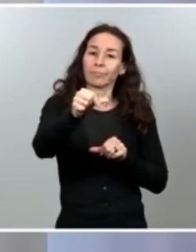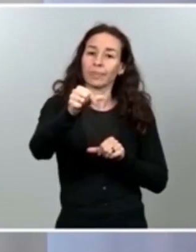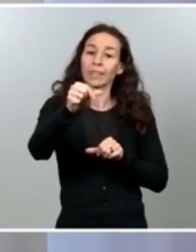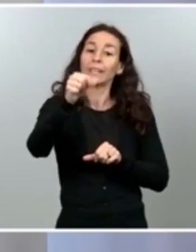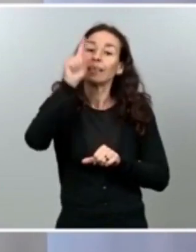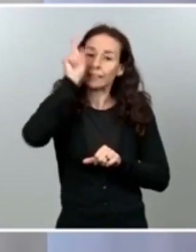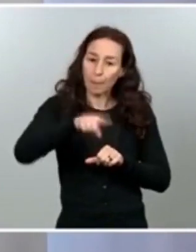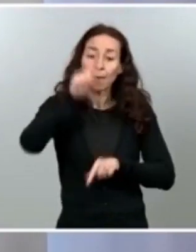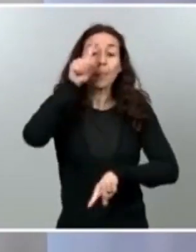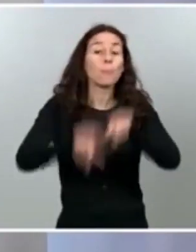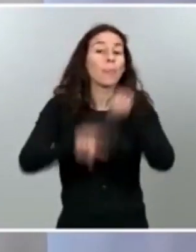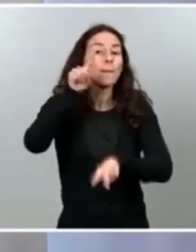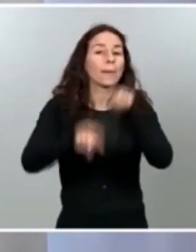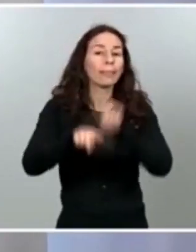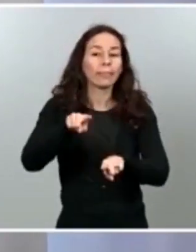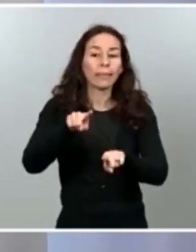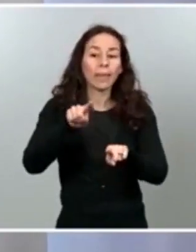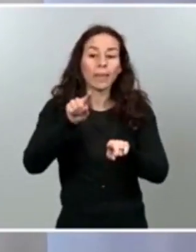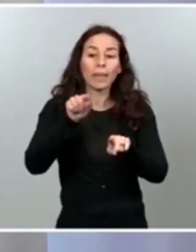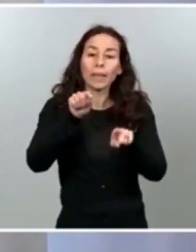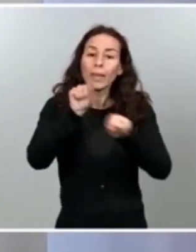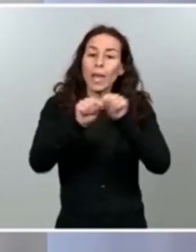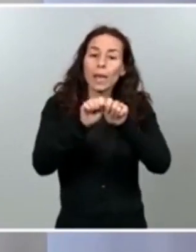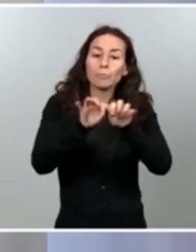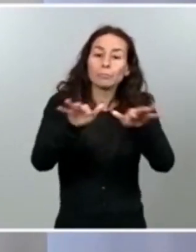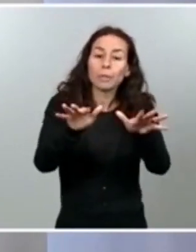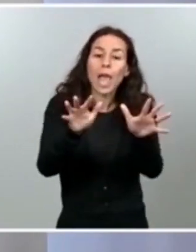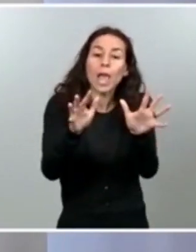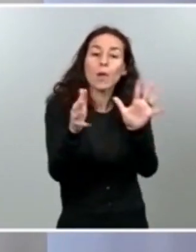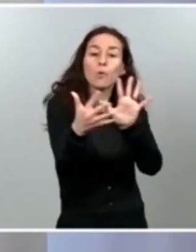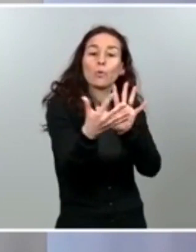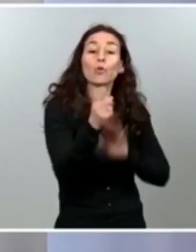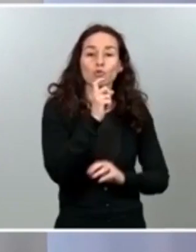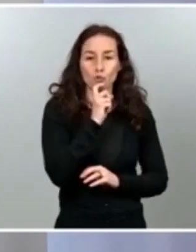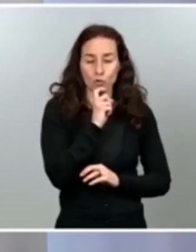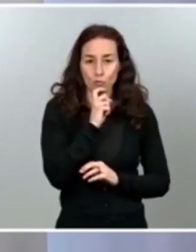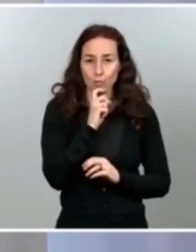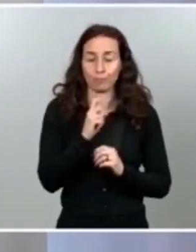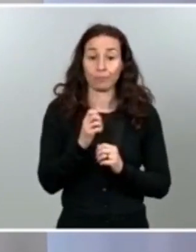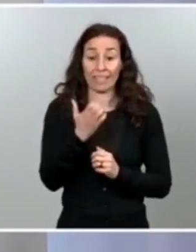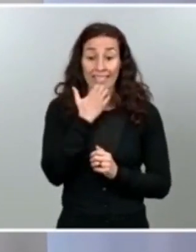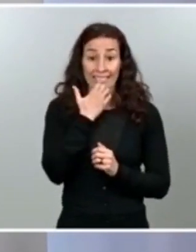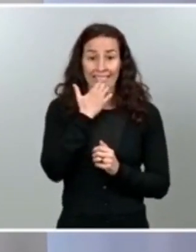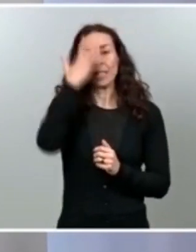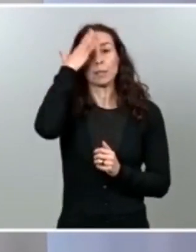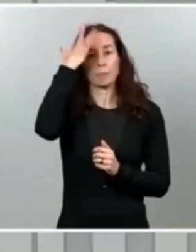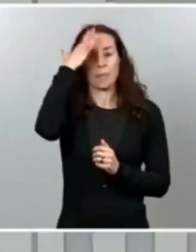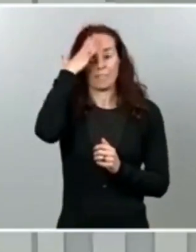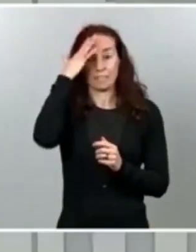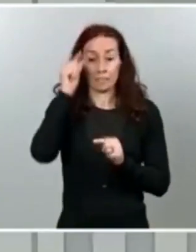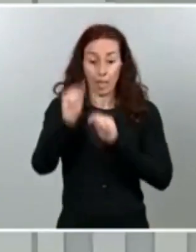que vayamos viendo de la evolución de la epidemia si la evolución de la epidemia con las medidas que se están haciendo